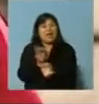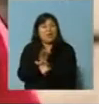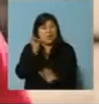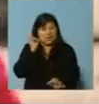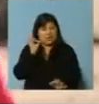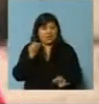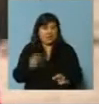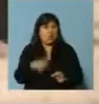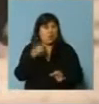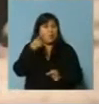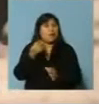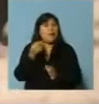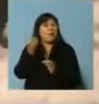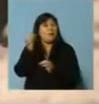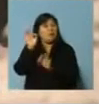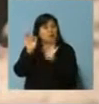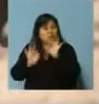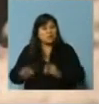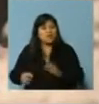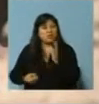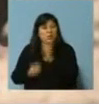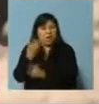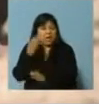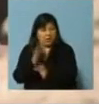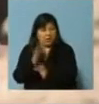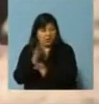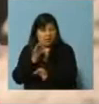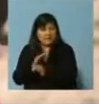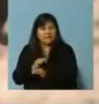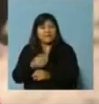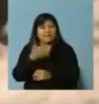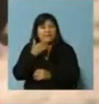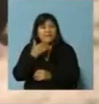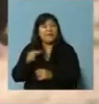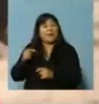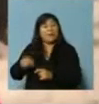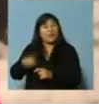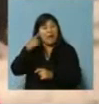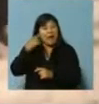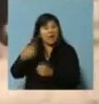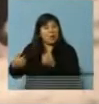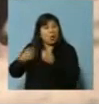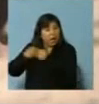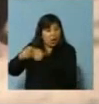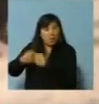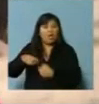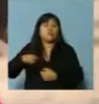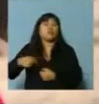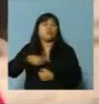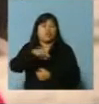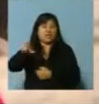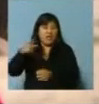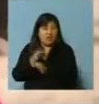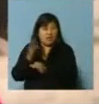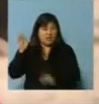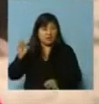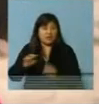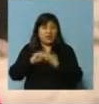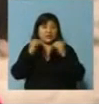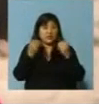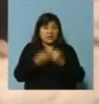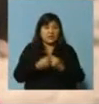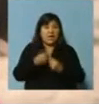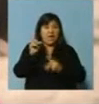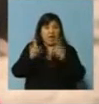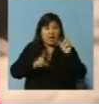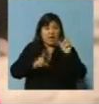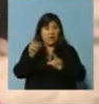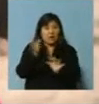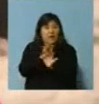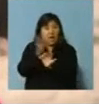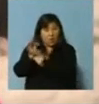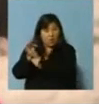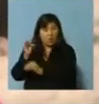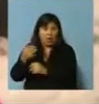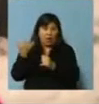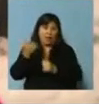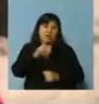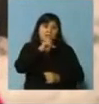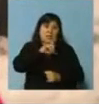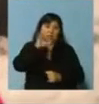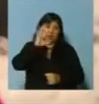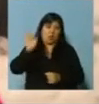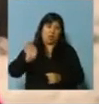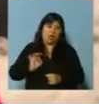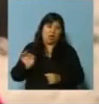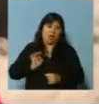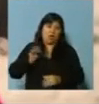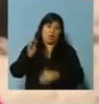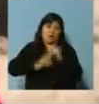por la Educación. Tenemos cerca de 700 establecimientos educativos, algunos tienen 150 años, 100 años, están